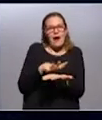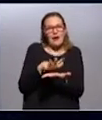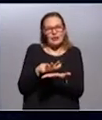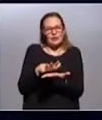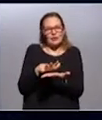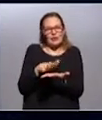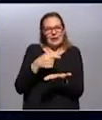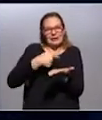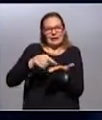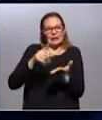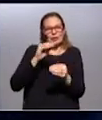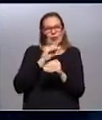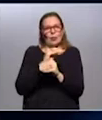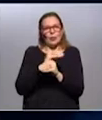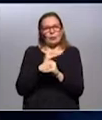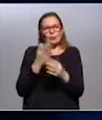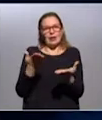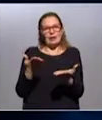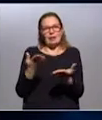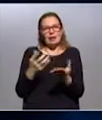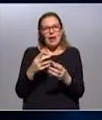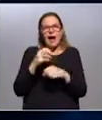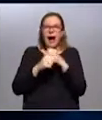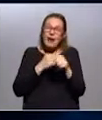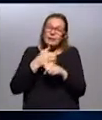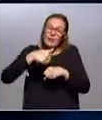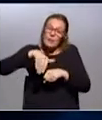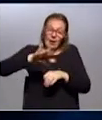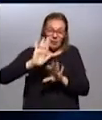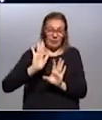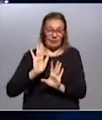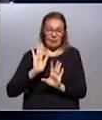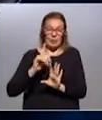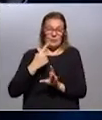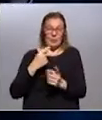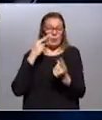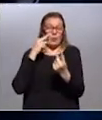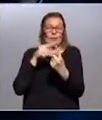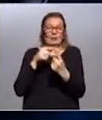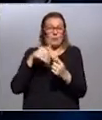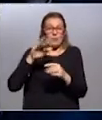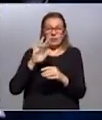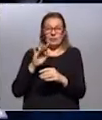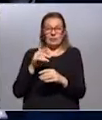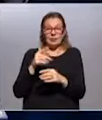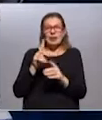centro comunal creo que va a llevar algunos años más pero bueno hay que apostar a eso